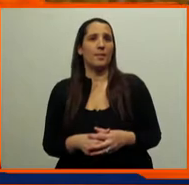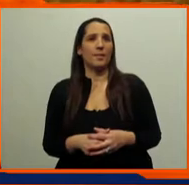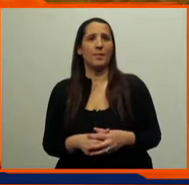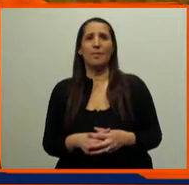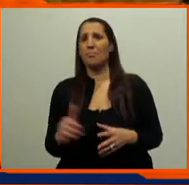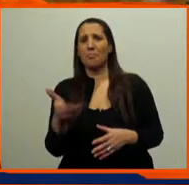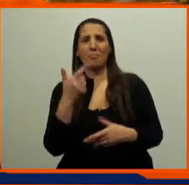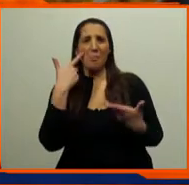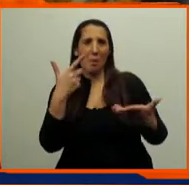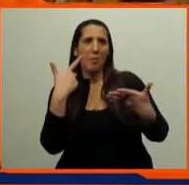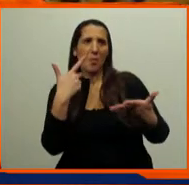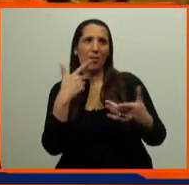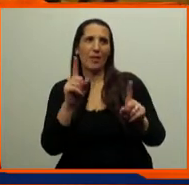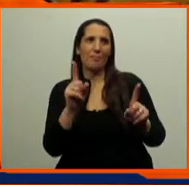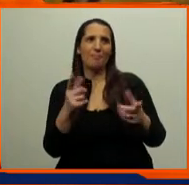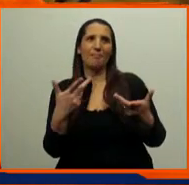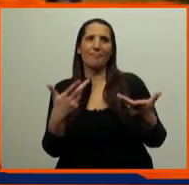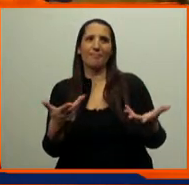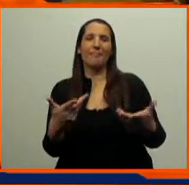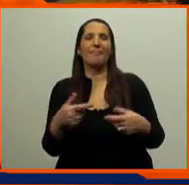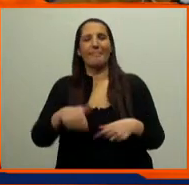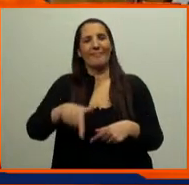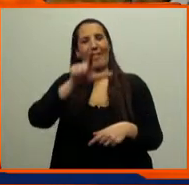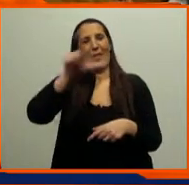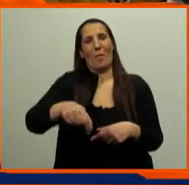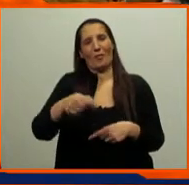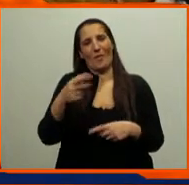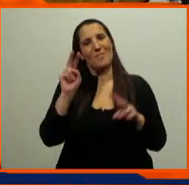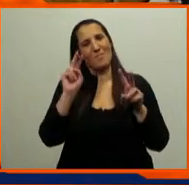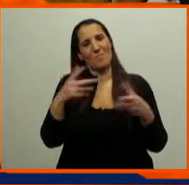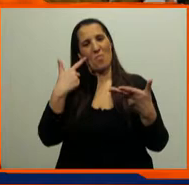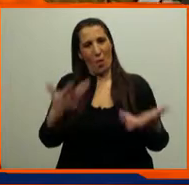Todas estas imágenes que pudiste ver y compartir en la pantalla de Deporte B.